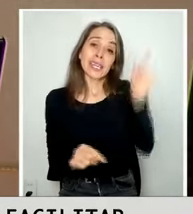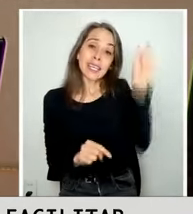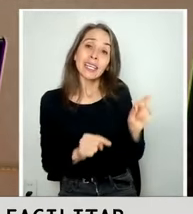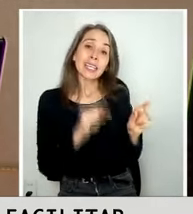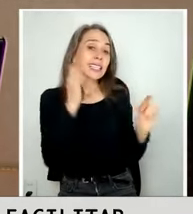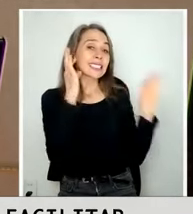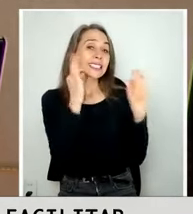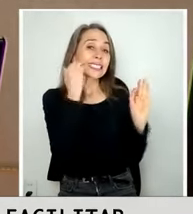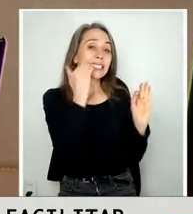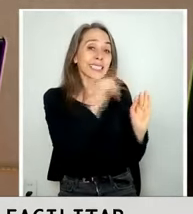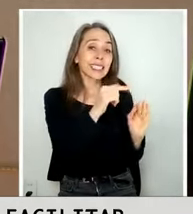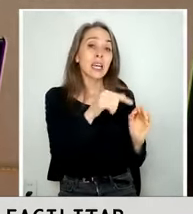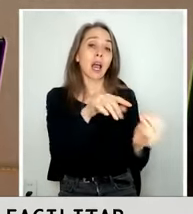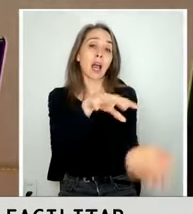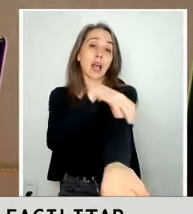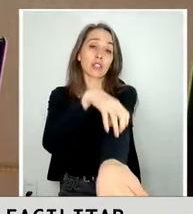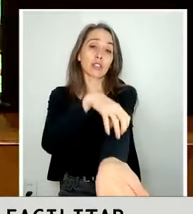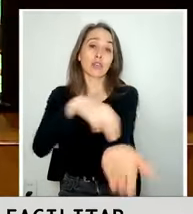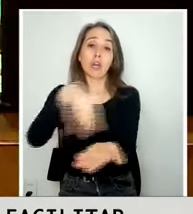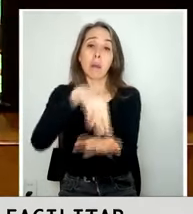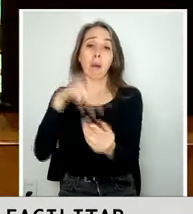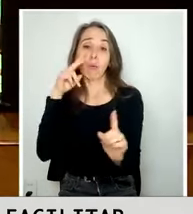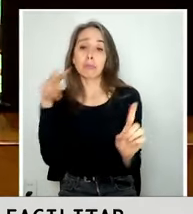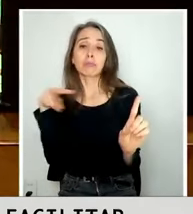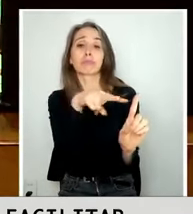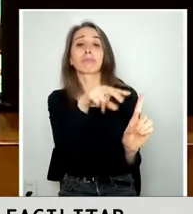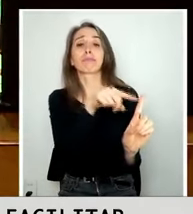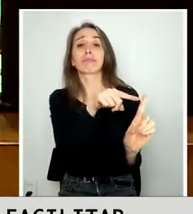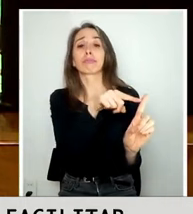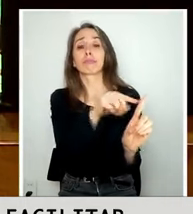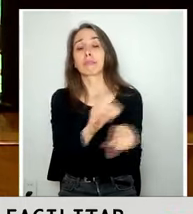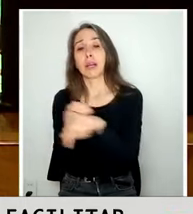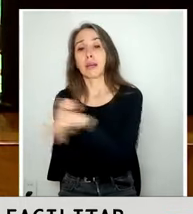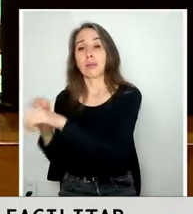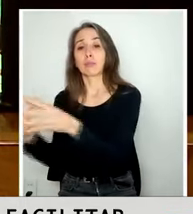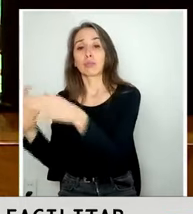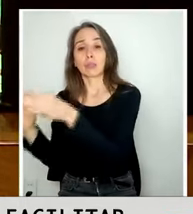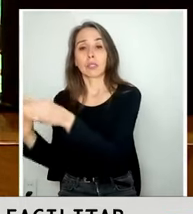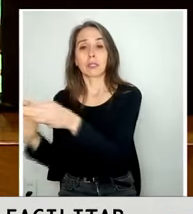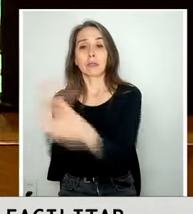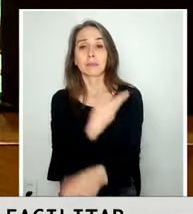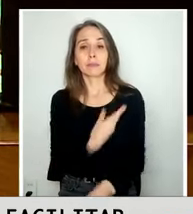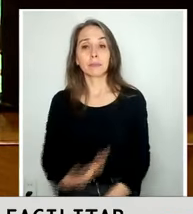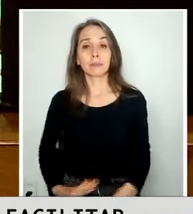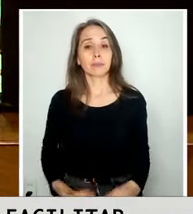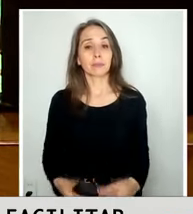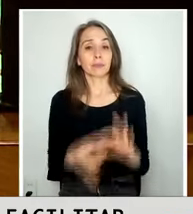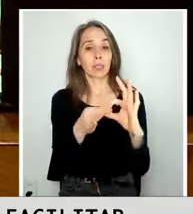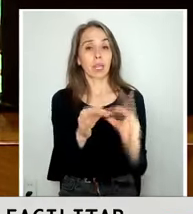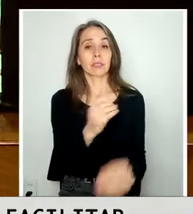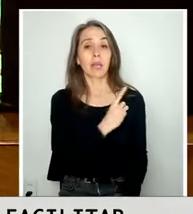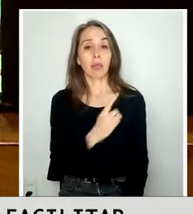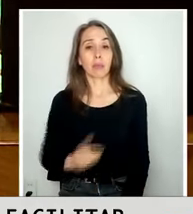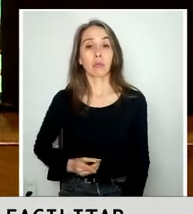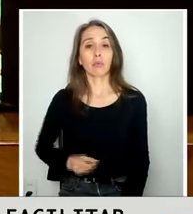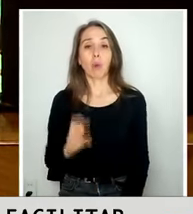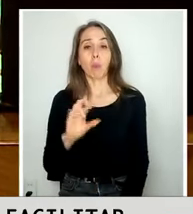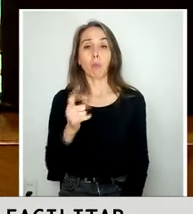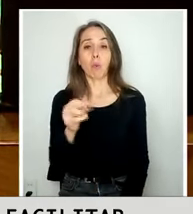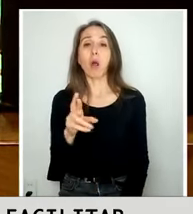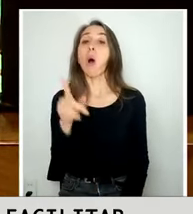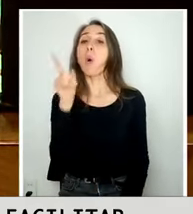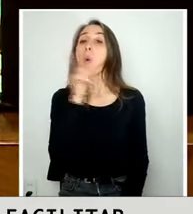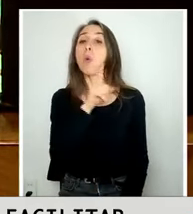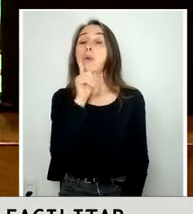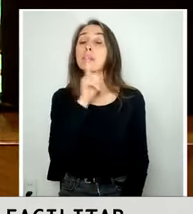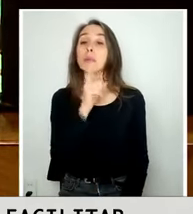del maule actualmente Muchas gracias presidente Muchas gracias diputado pulgar Y por último tiene la